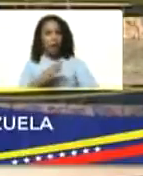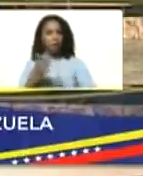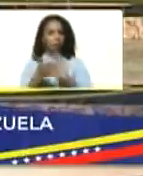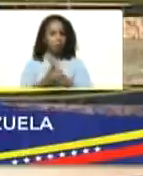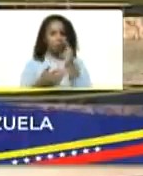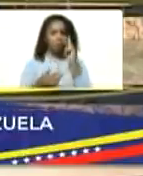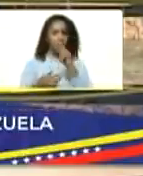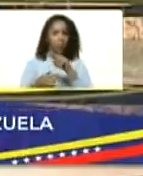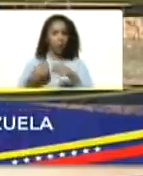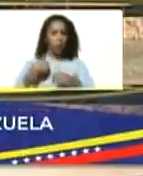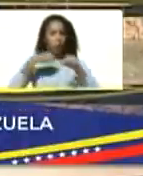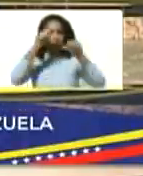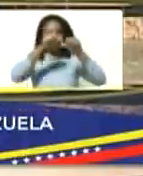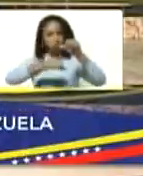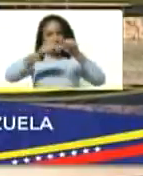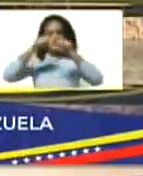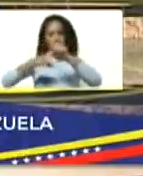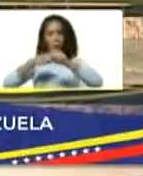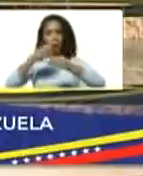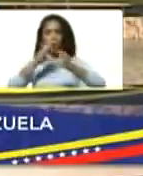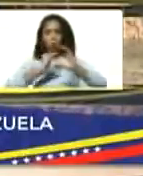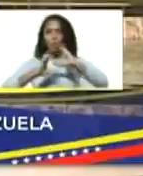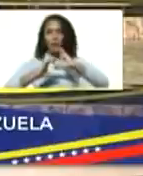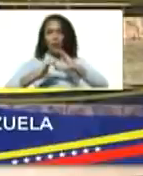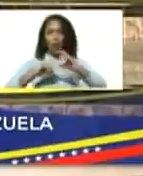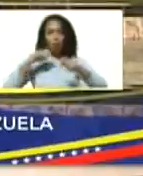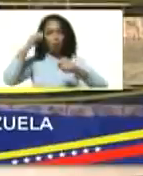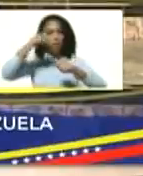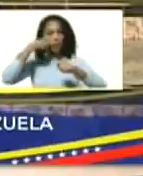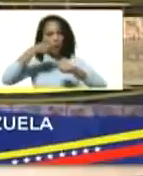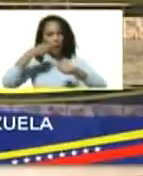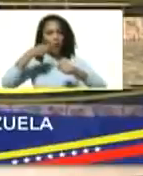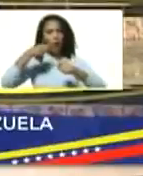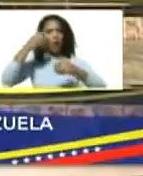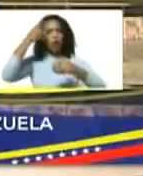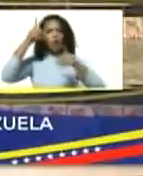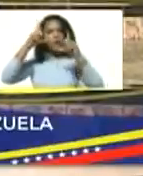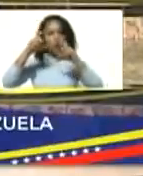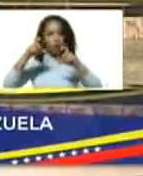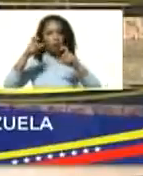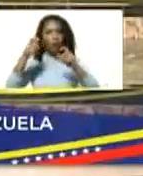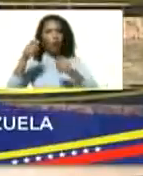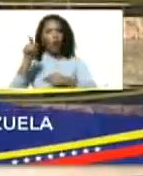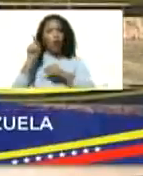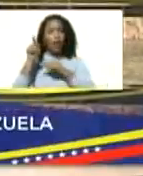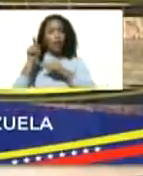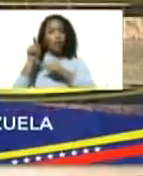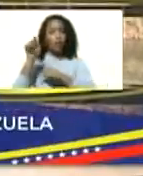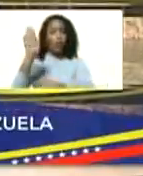estuve viendo en los medios de comunicación imágenes de la juramentación